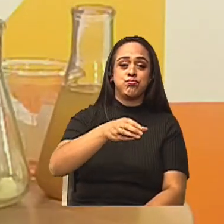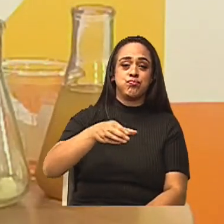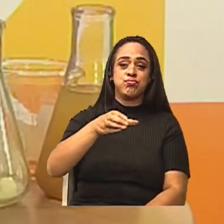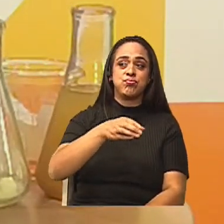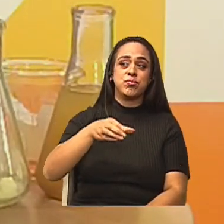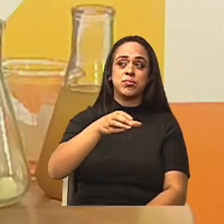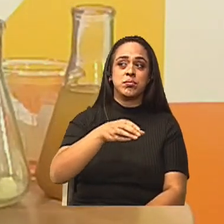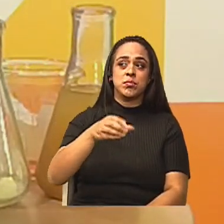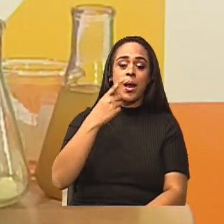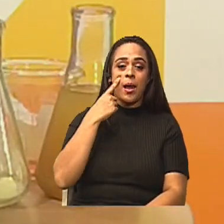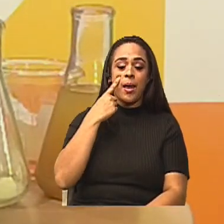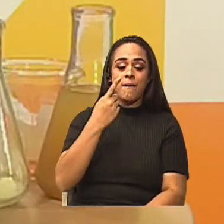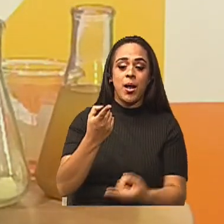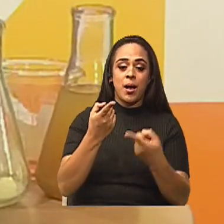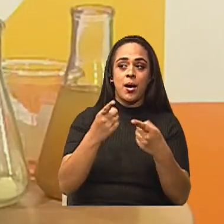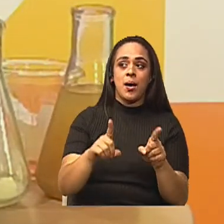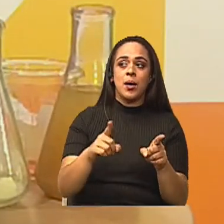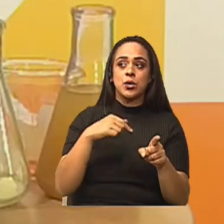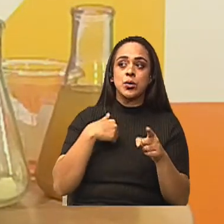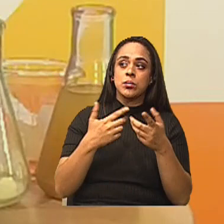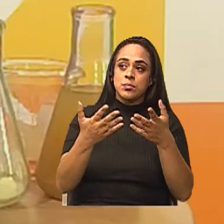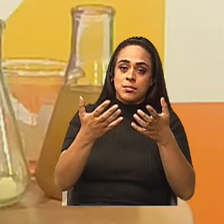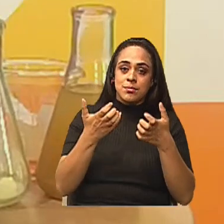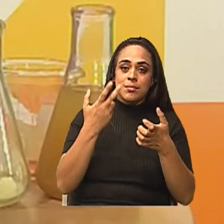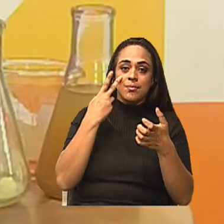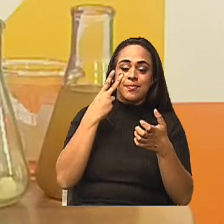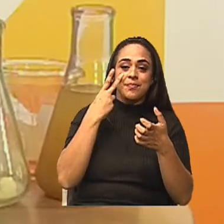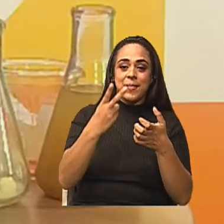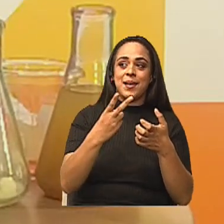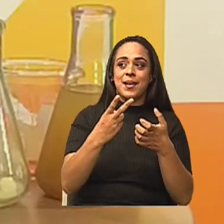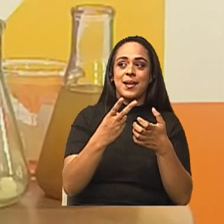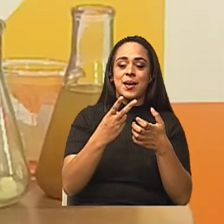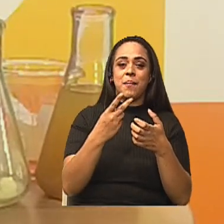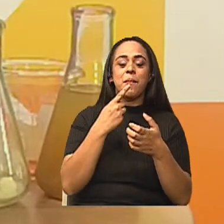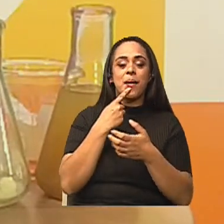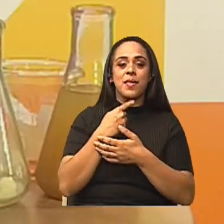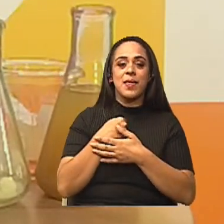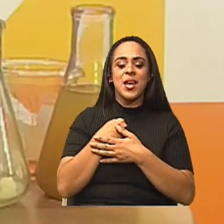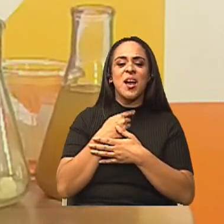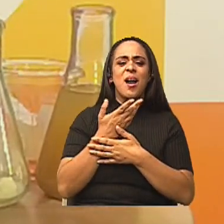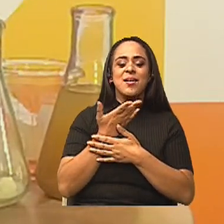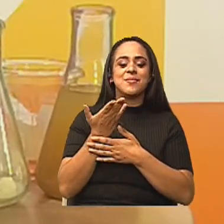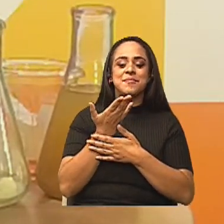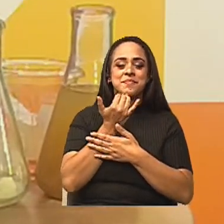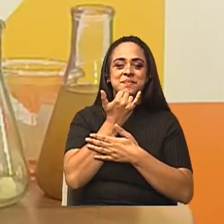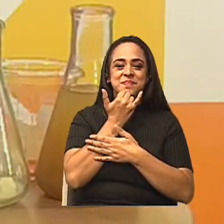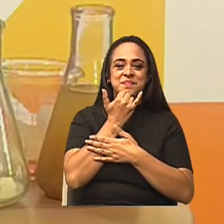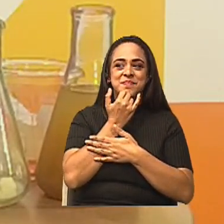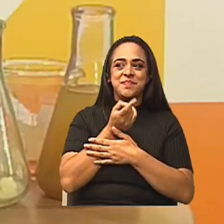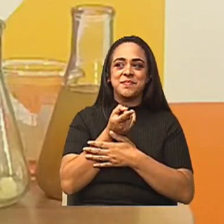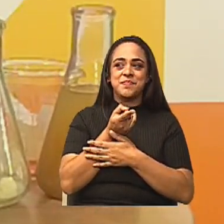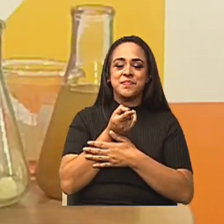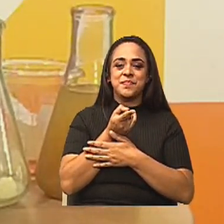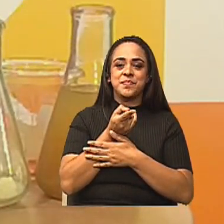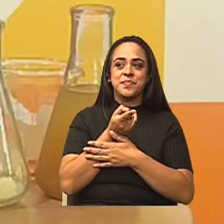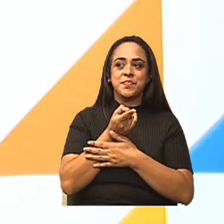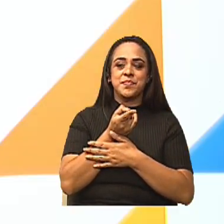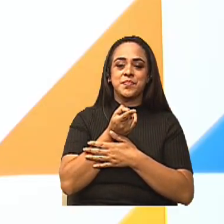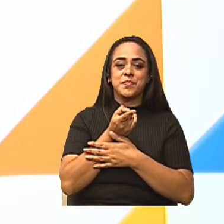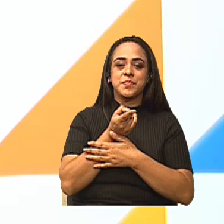pasó. Me interesa que ustedes lo vean y me digan qué está pasando ahí. Ok, ahora